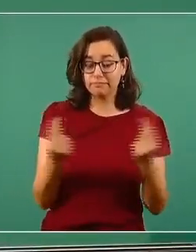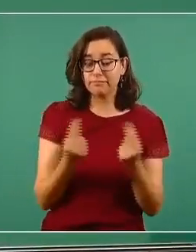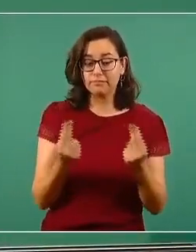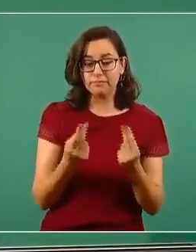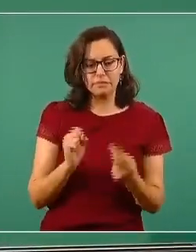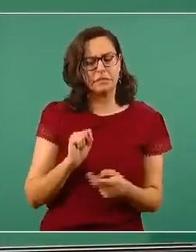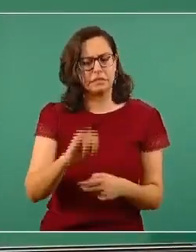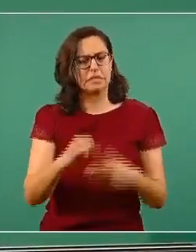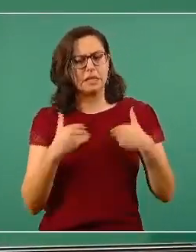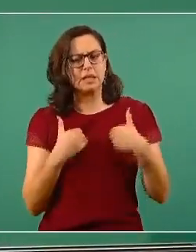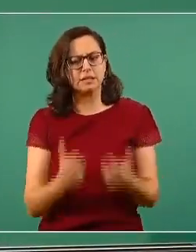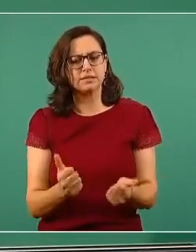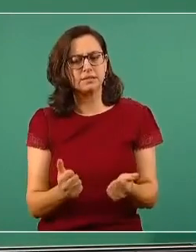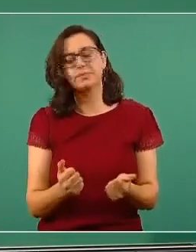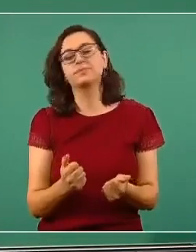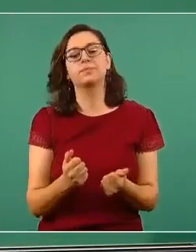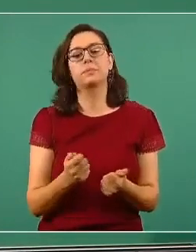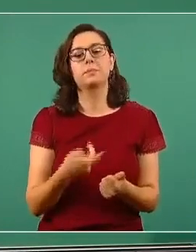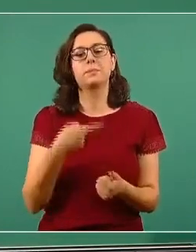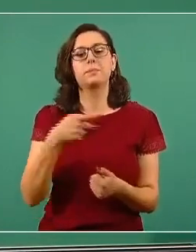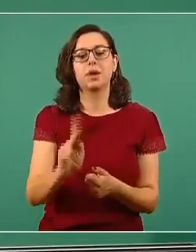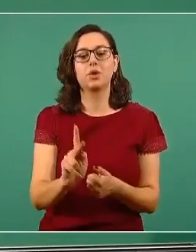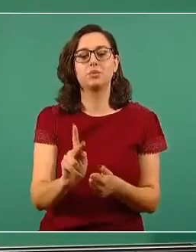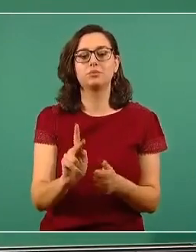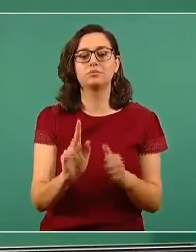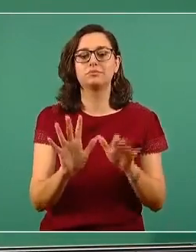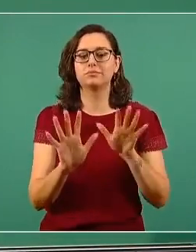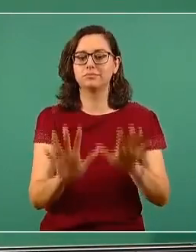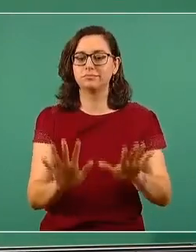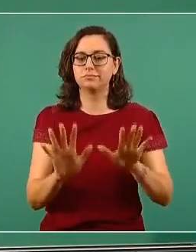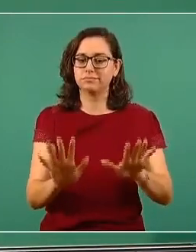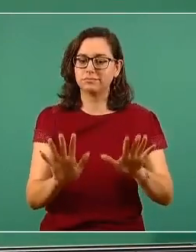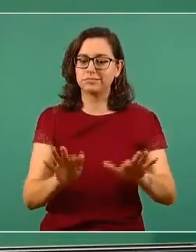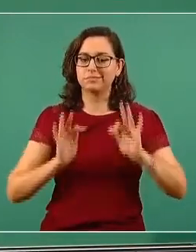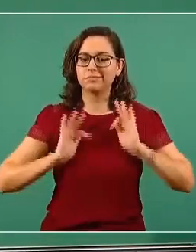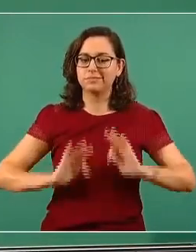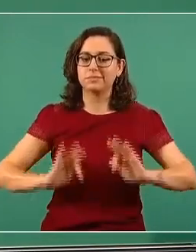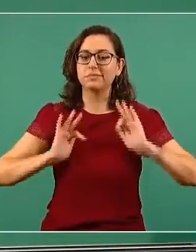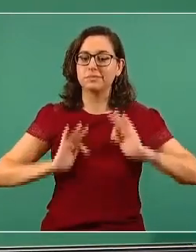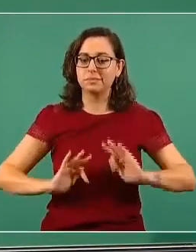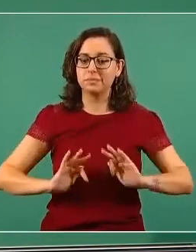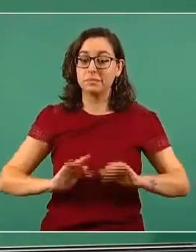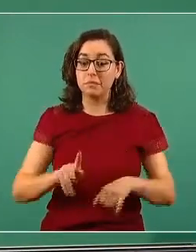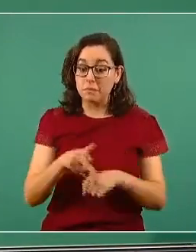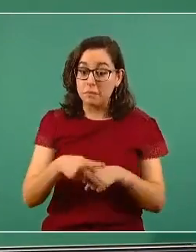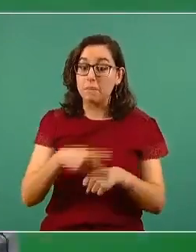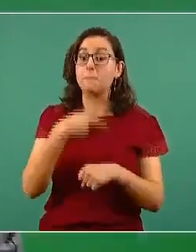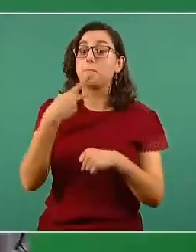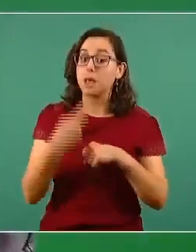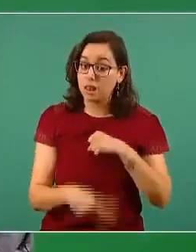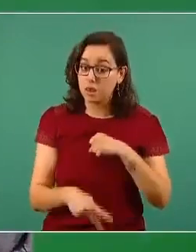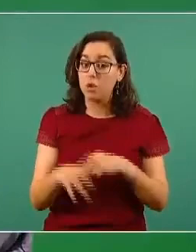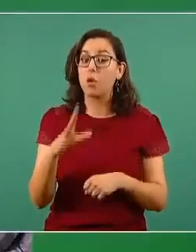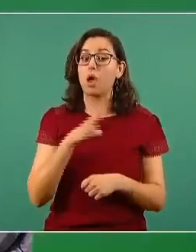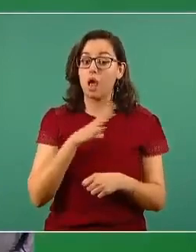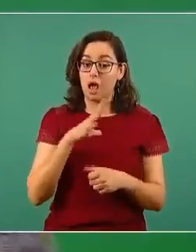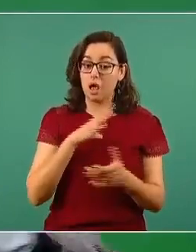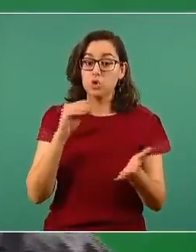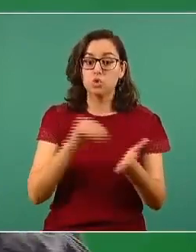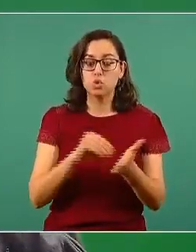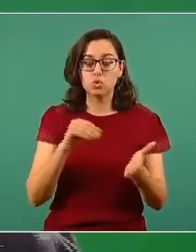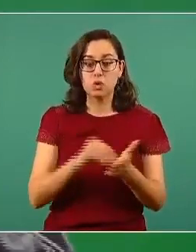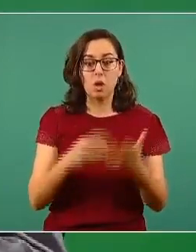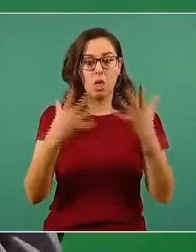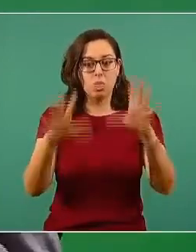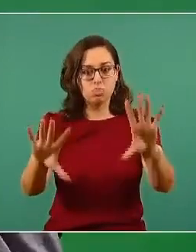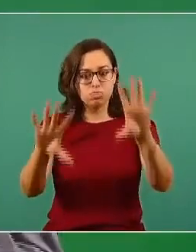economía, pero no debemos perder de vista que el riesgo es notorio cuando se abren de